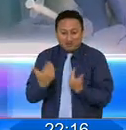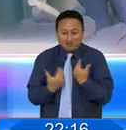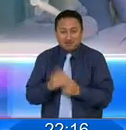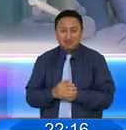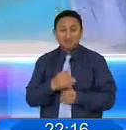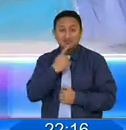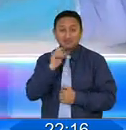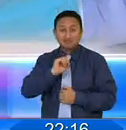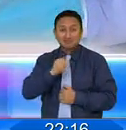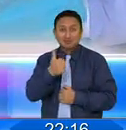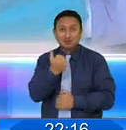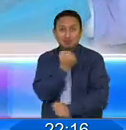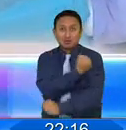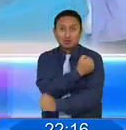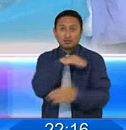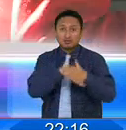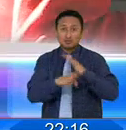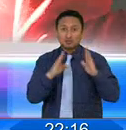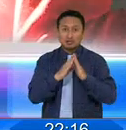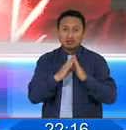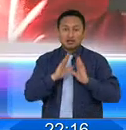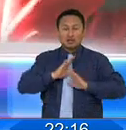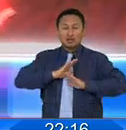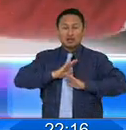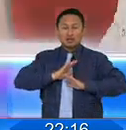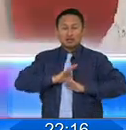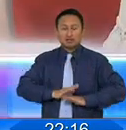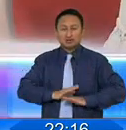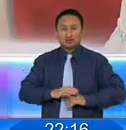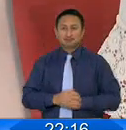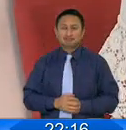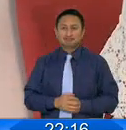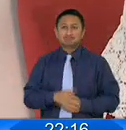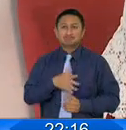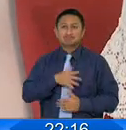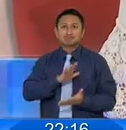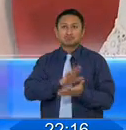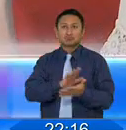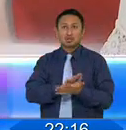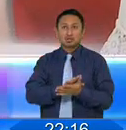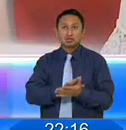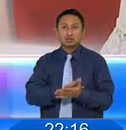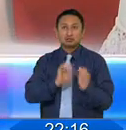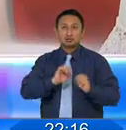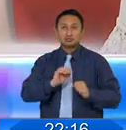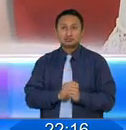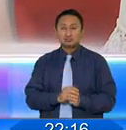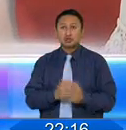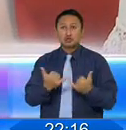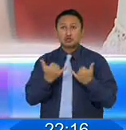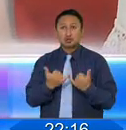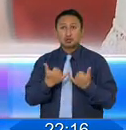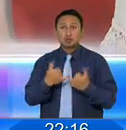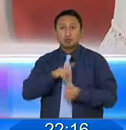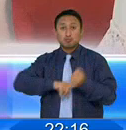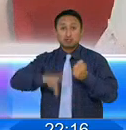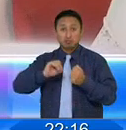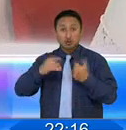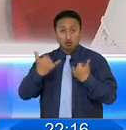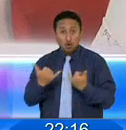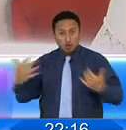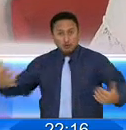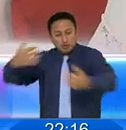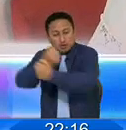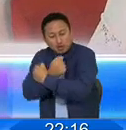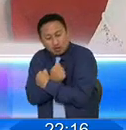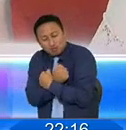que la vacuna en casa le da un respiro de vida. Tranquila, porque sé que por lo menos puedo abrazar a mis hermanos, obviamente